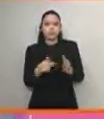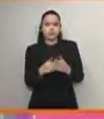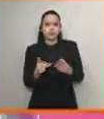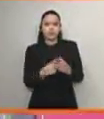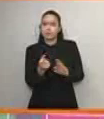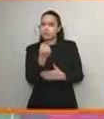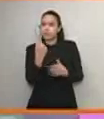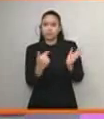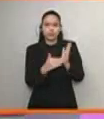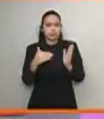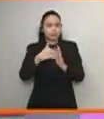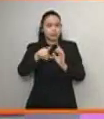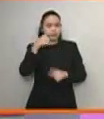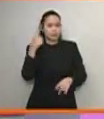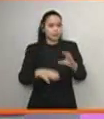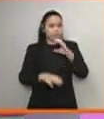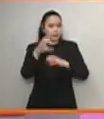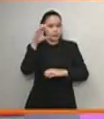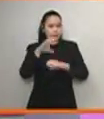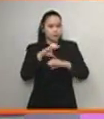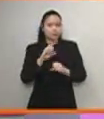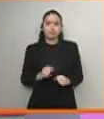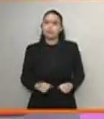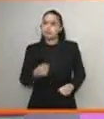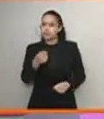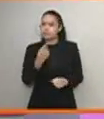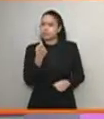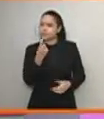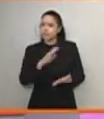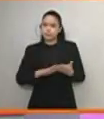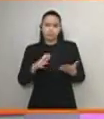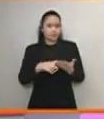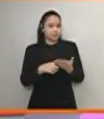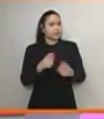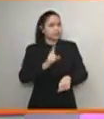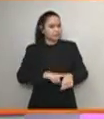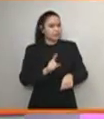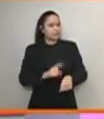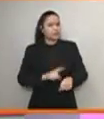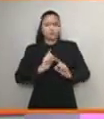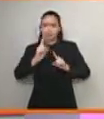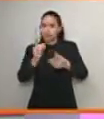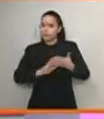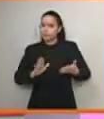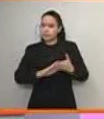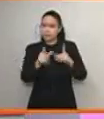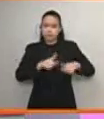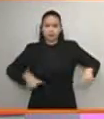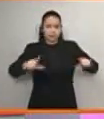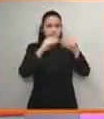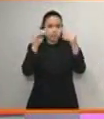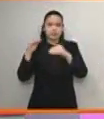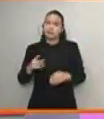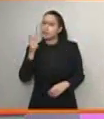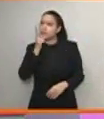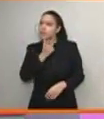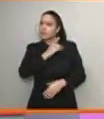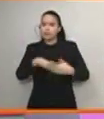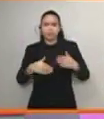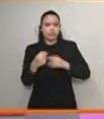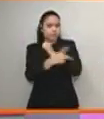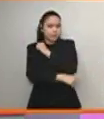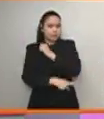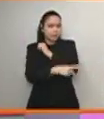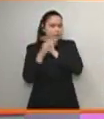11 millones de lempiras con su jugada doble si aún no tienes tu boleto estás a tiempo de adquirirlo en cualquier punto de venta lotto a nivel nacional